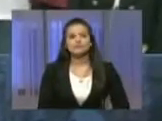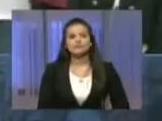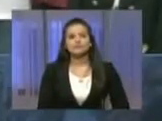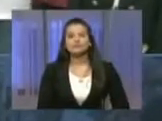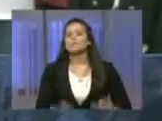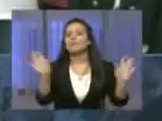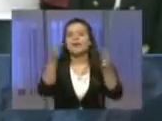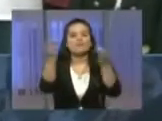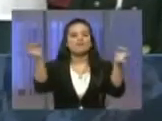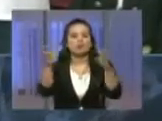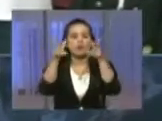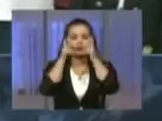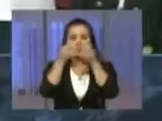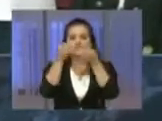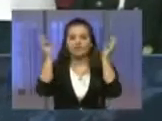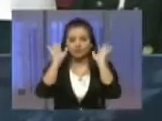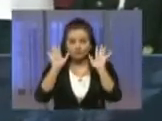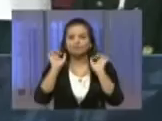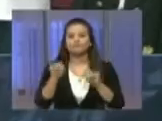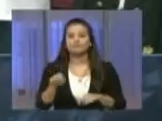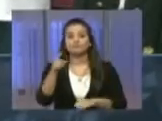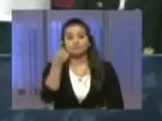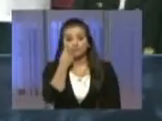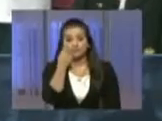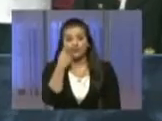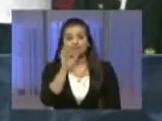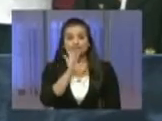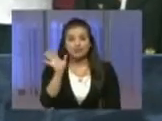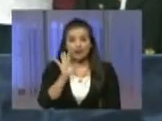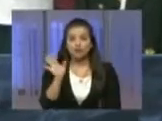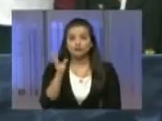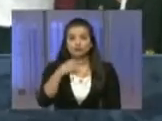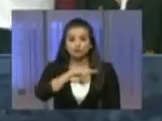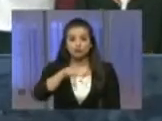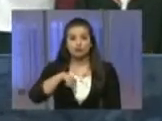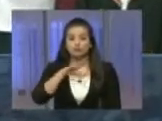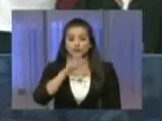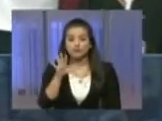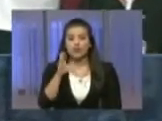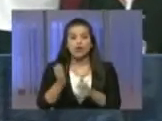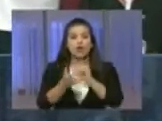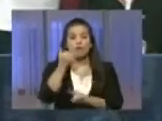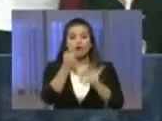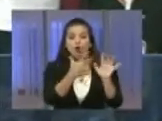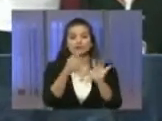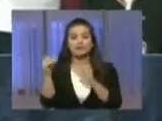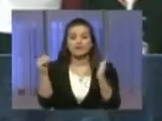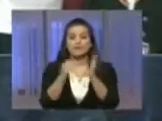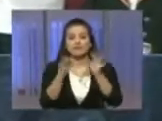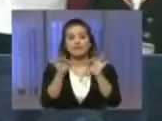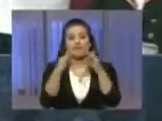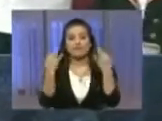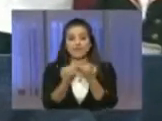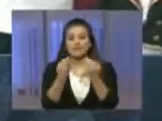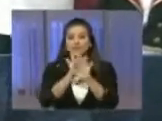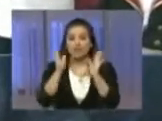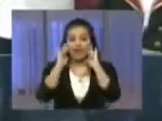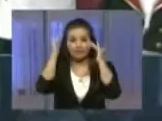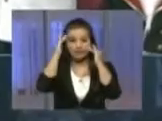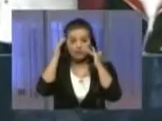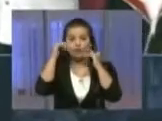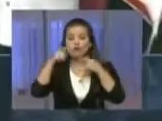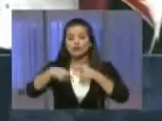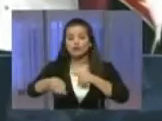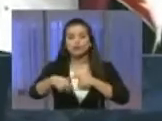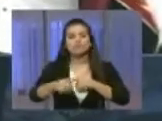perfecto presidente mire fíjese usted Hemos llegado a 80.000 familias atendidas en estas